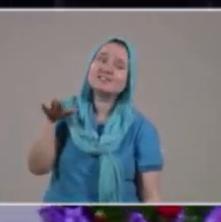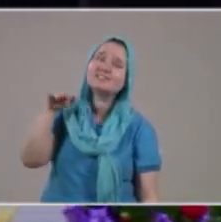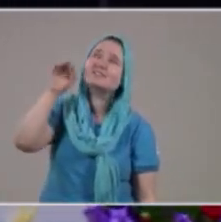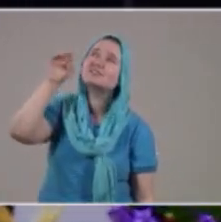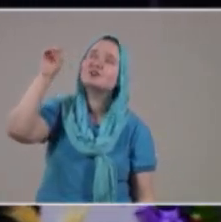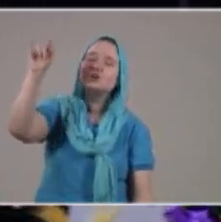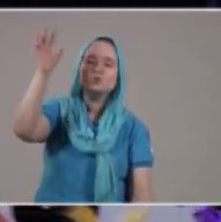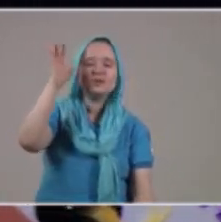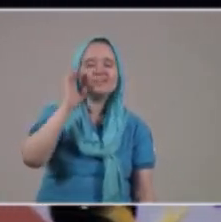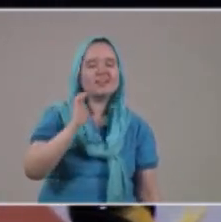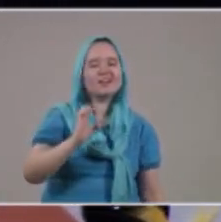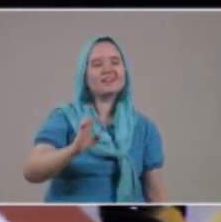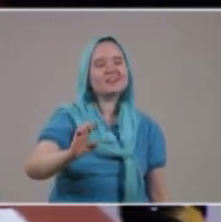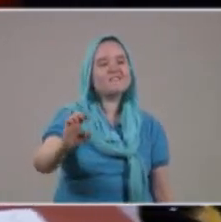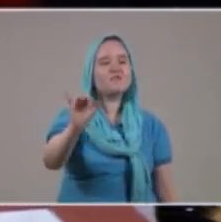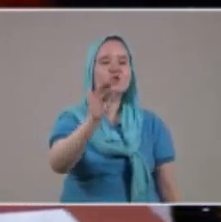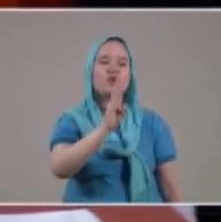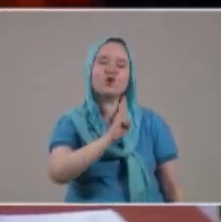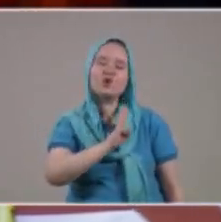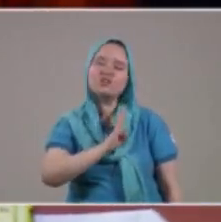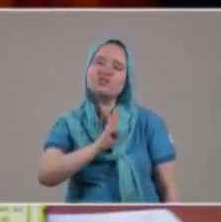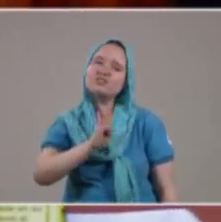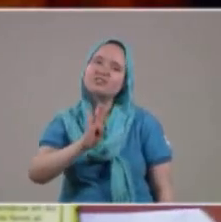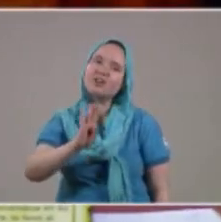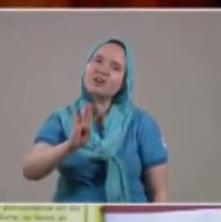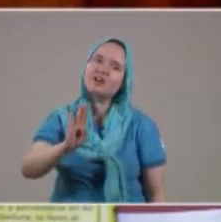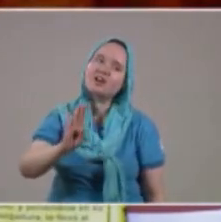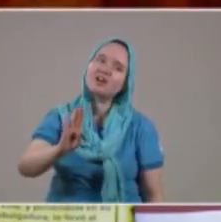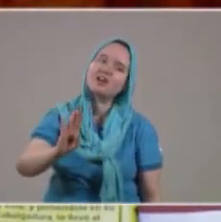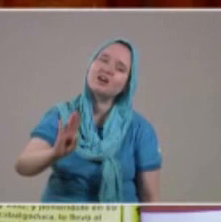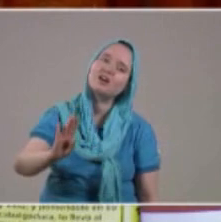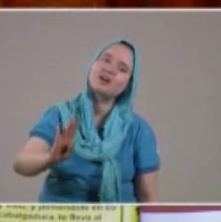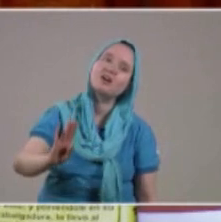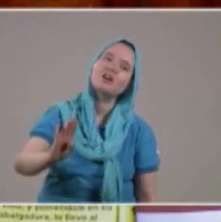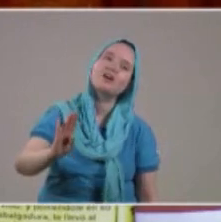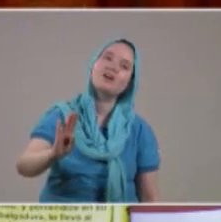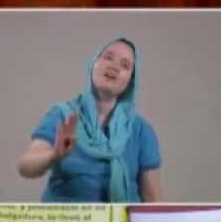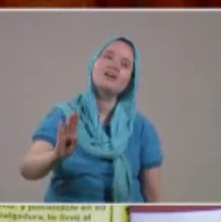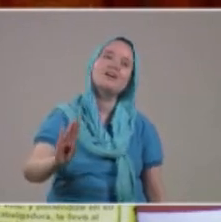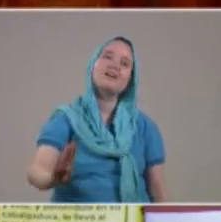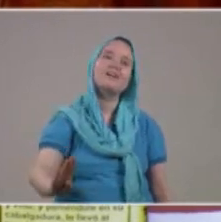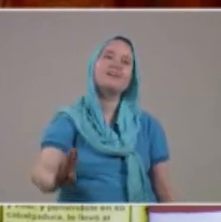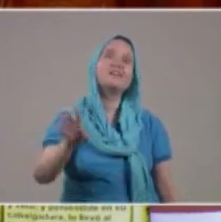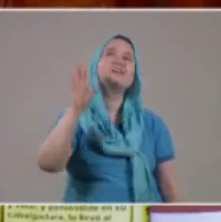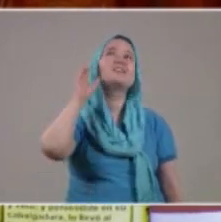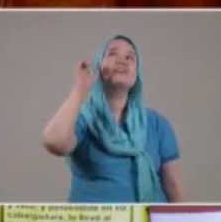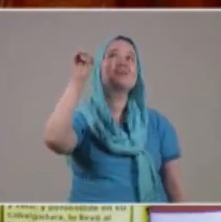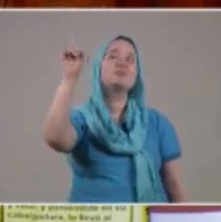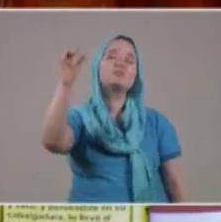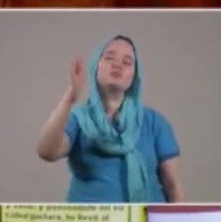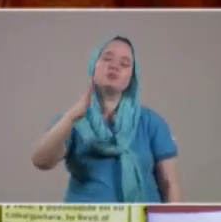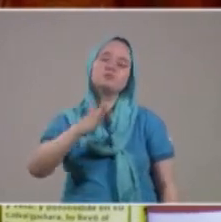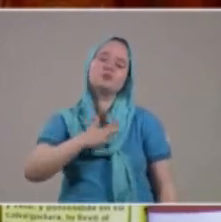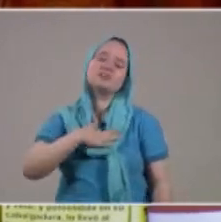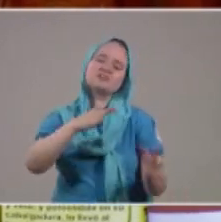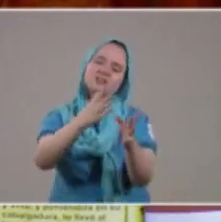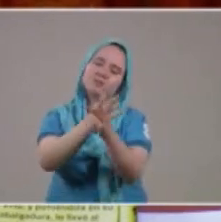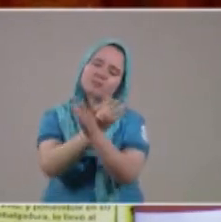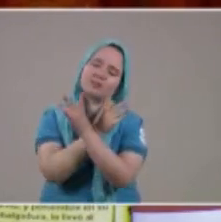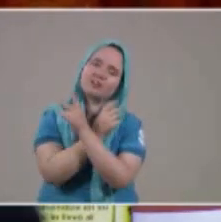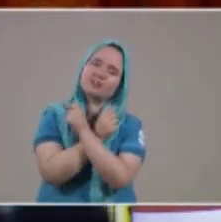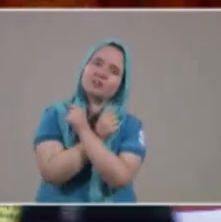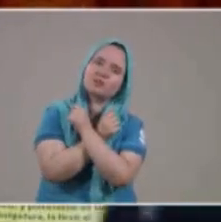Vamos a bendecirle. Sé que tal vez alguno se habrá asustado de lo que vio. Bienvenido, hermano. Me